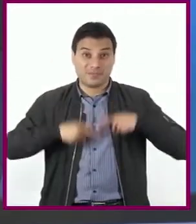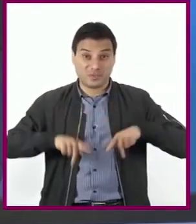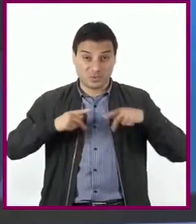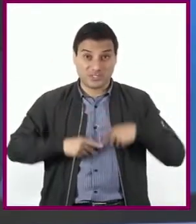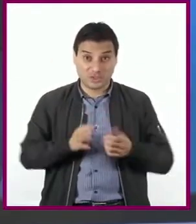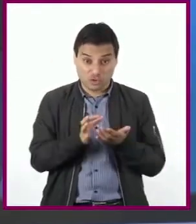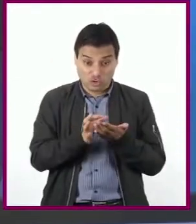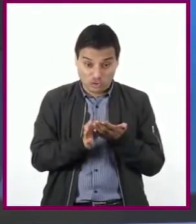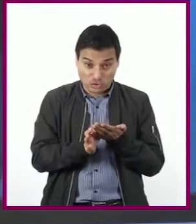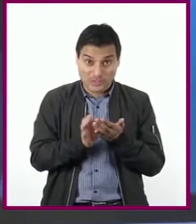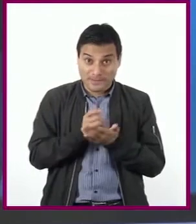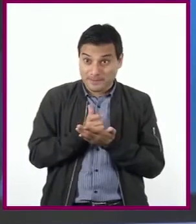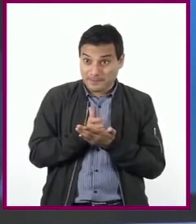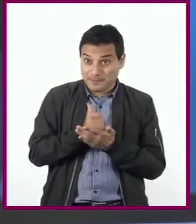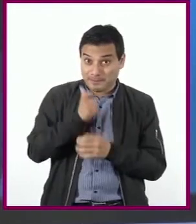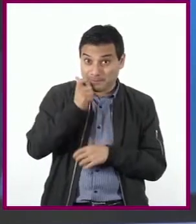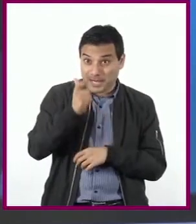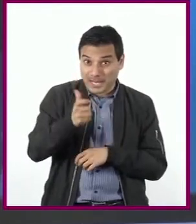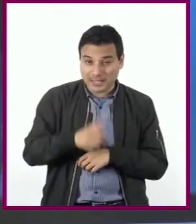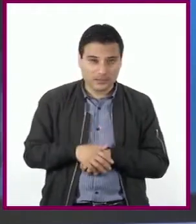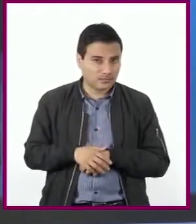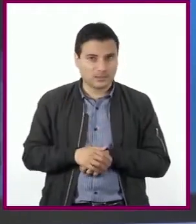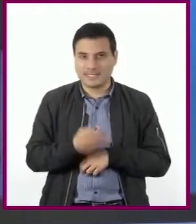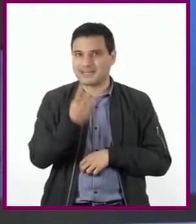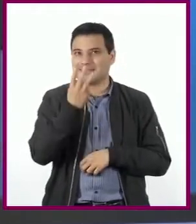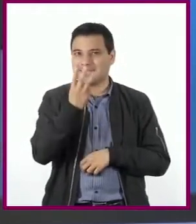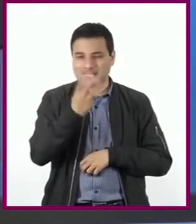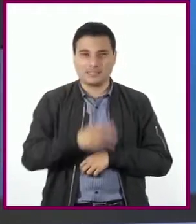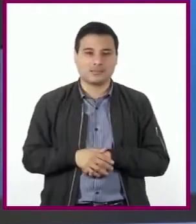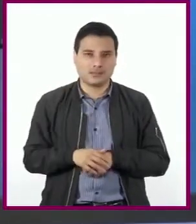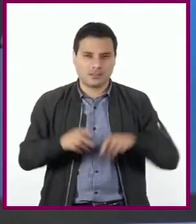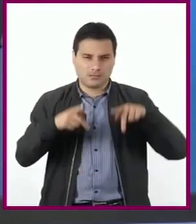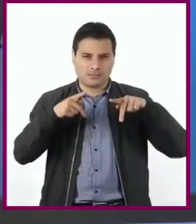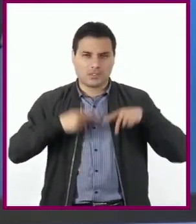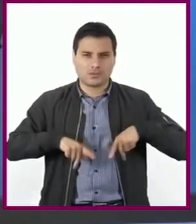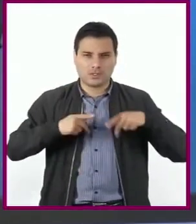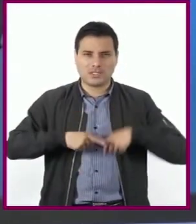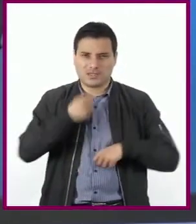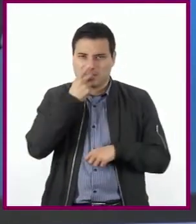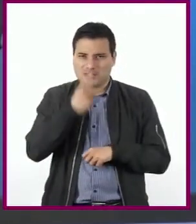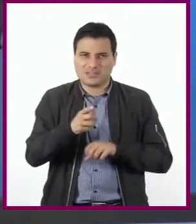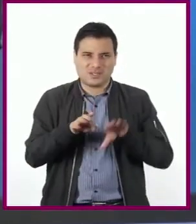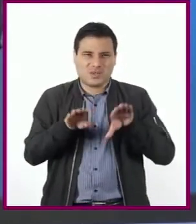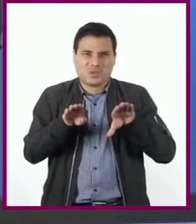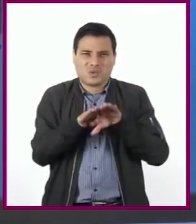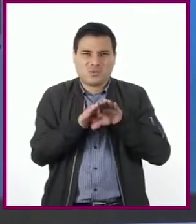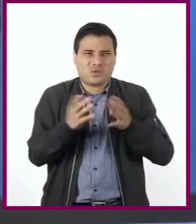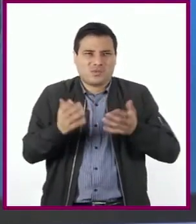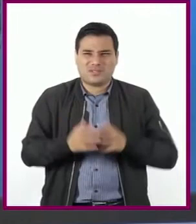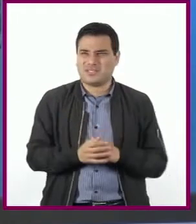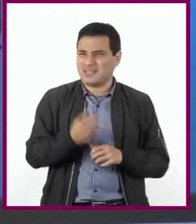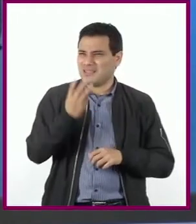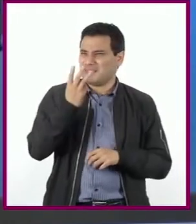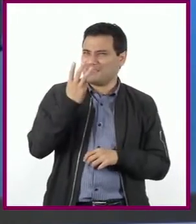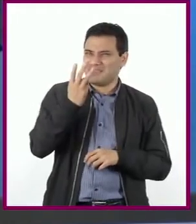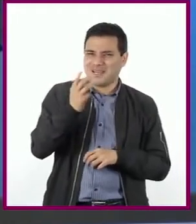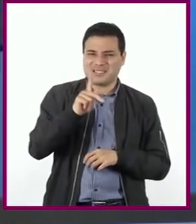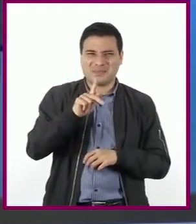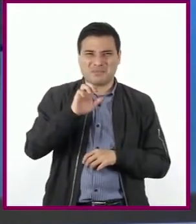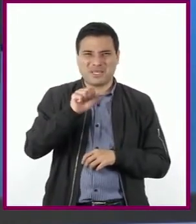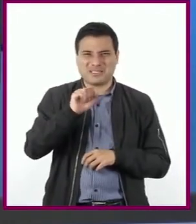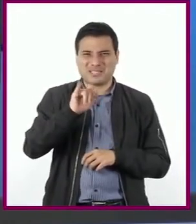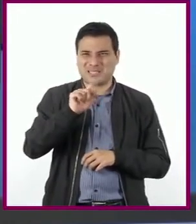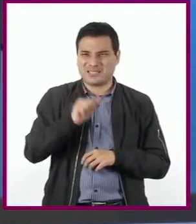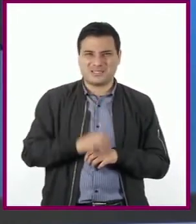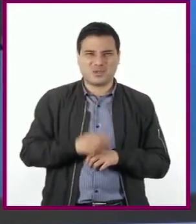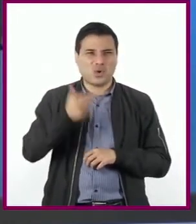realillo tendrían que pagarlo con 3. A lo que alguien exclamó, ¿qué 3 pesetas ni qué 8 cuartos? Desde entonces